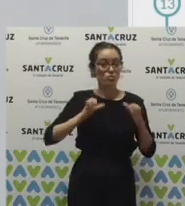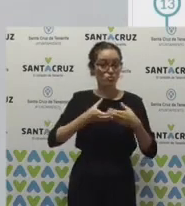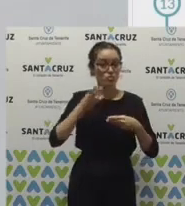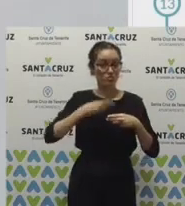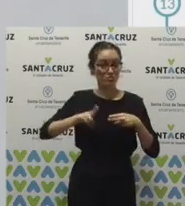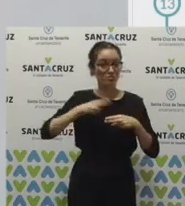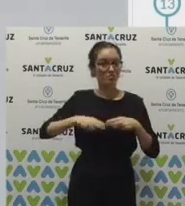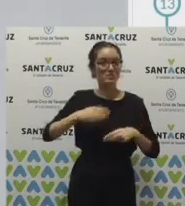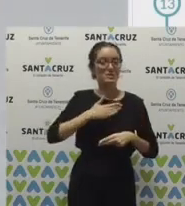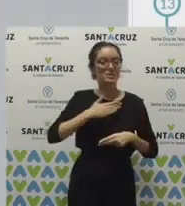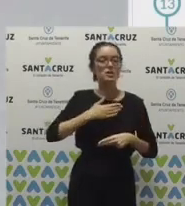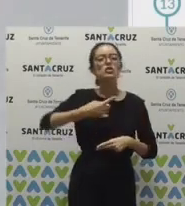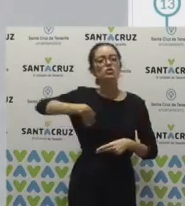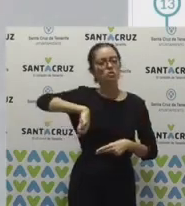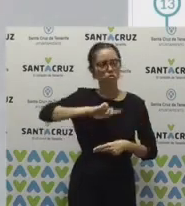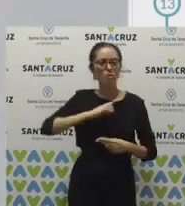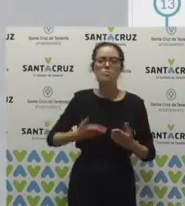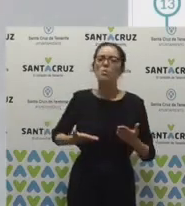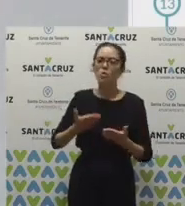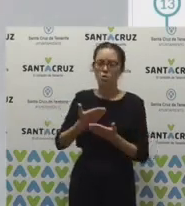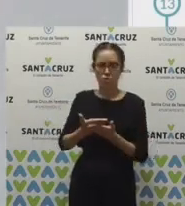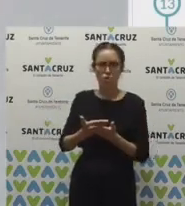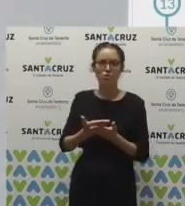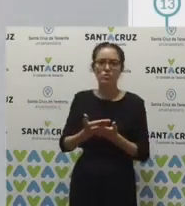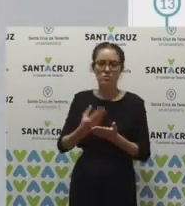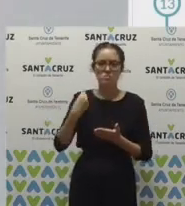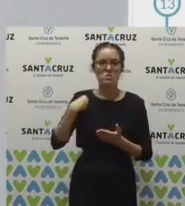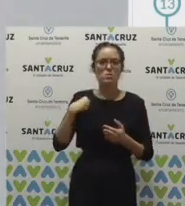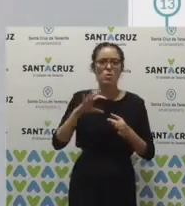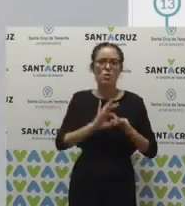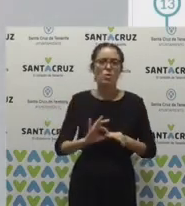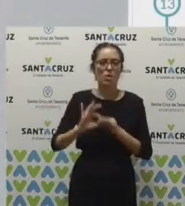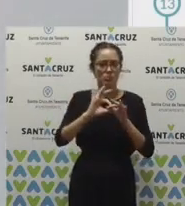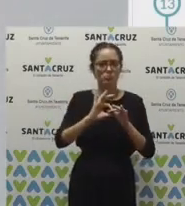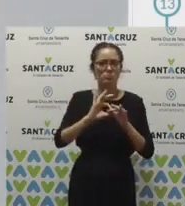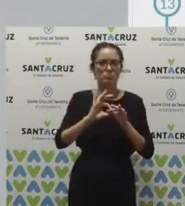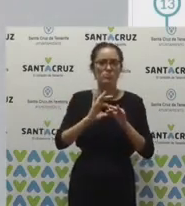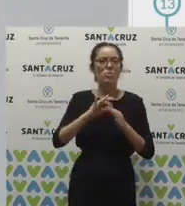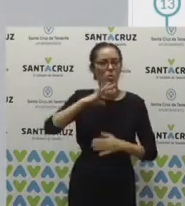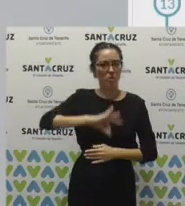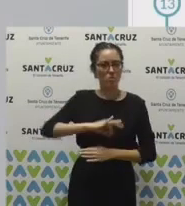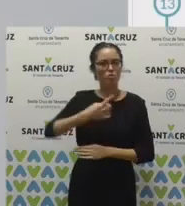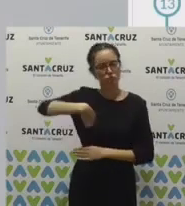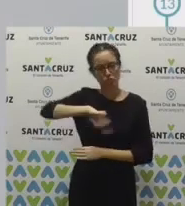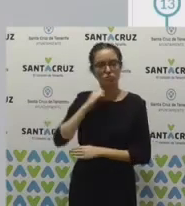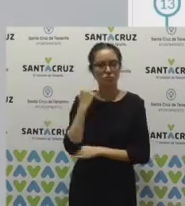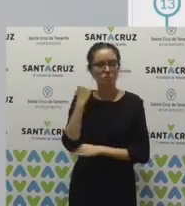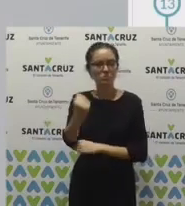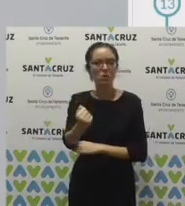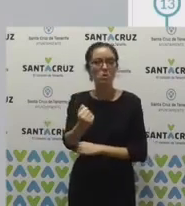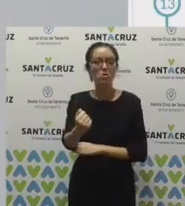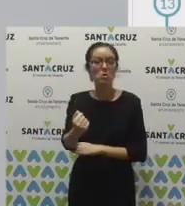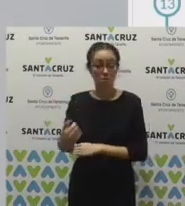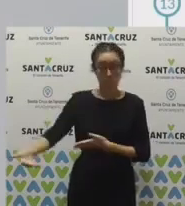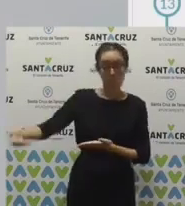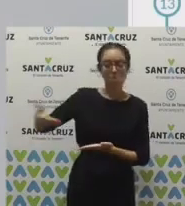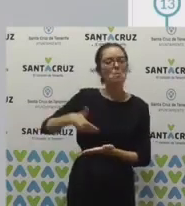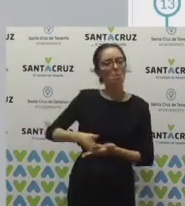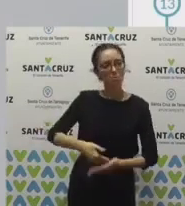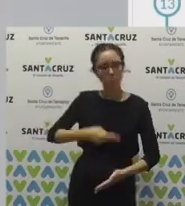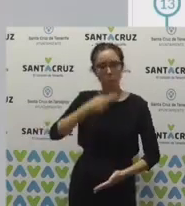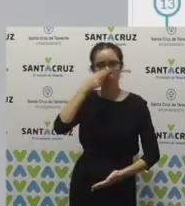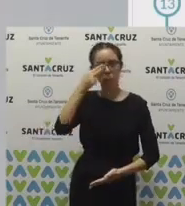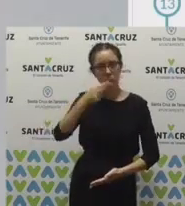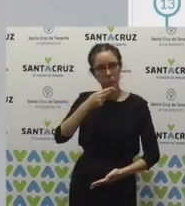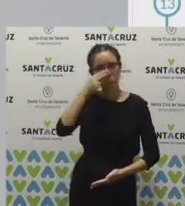vamos a apoyar esta moción presentada por unidades podemos nos parece una propuesta muy muy interesante y que a la hora